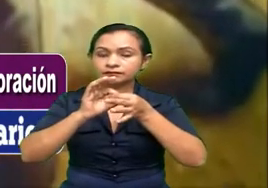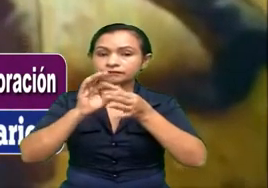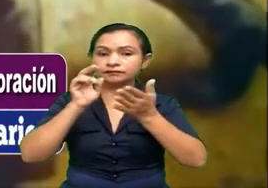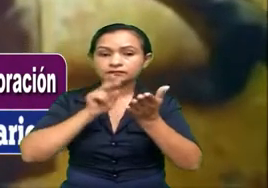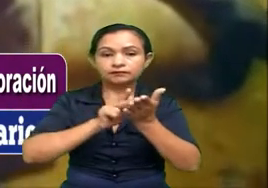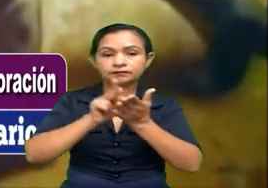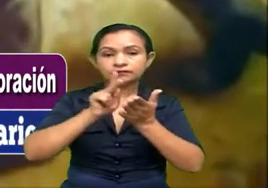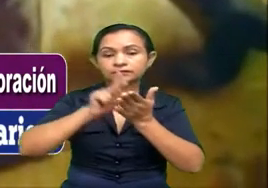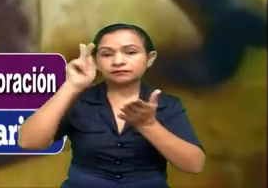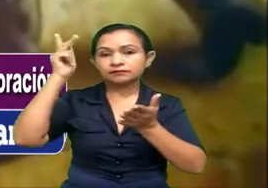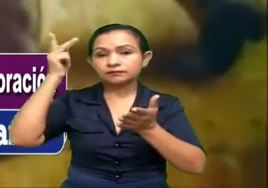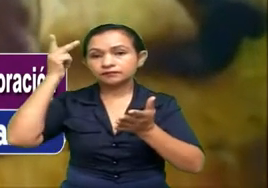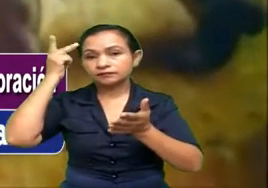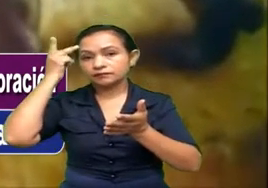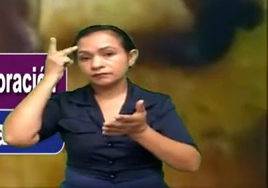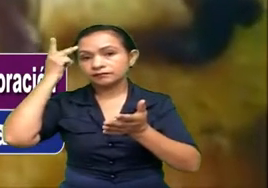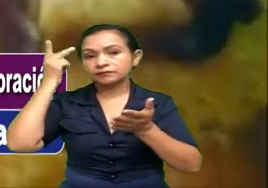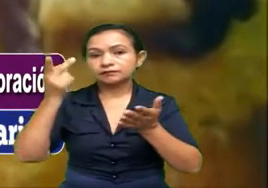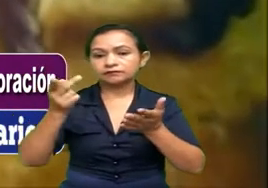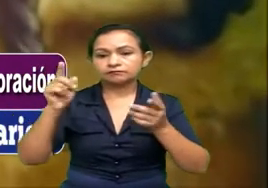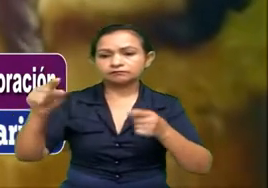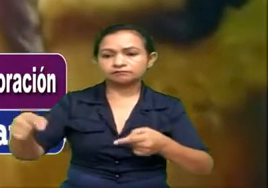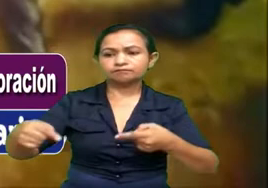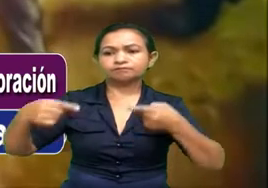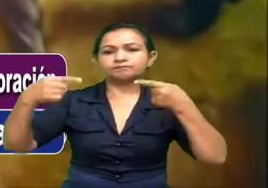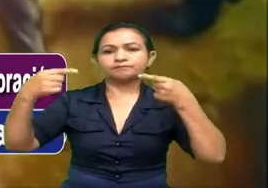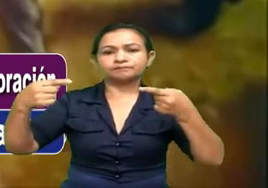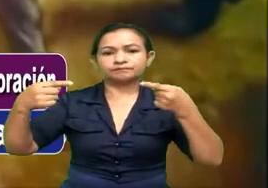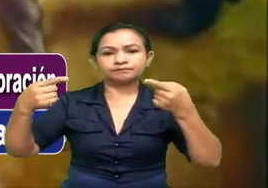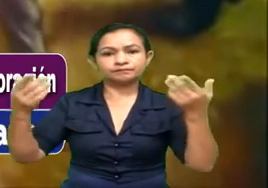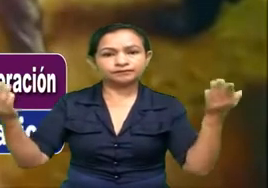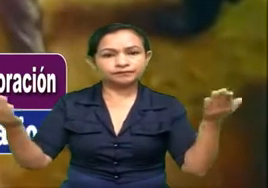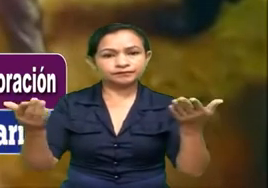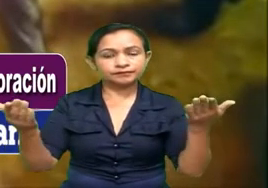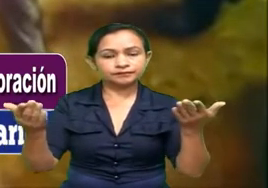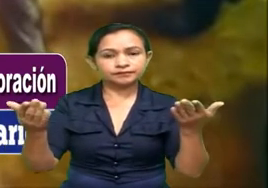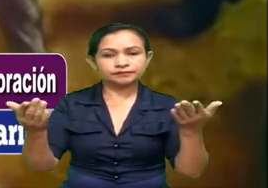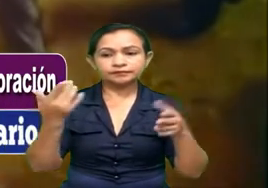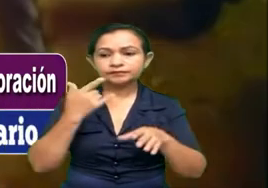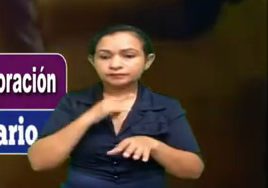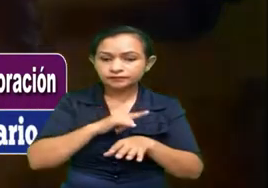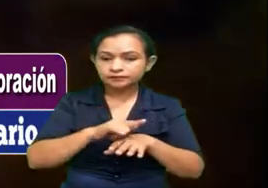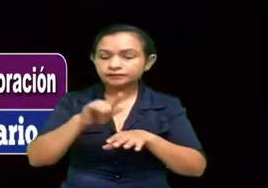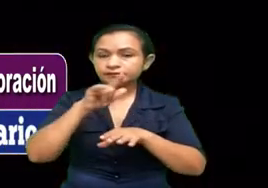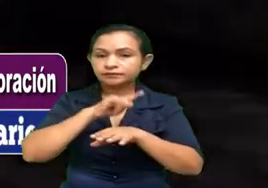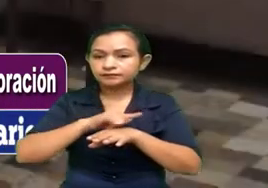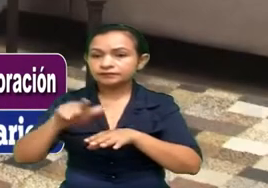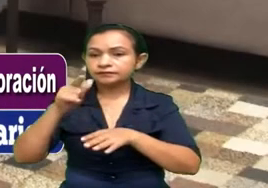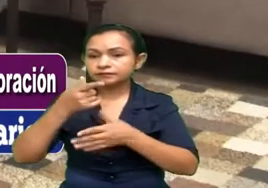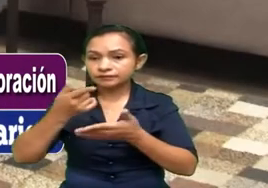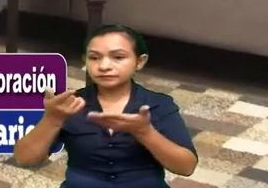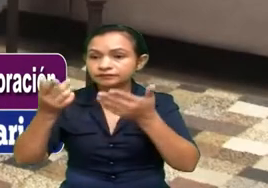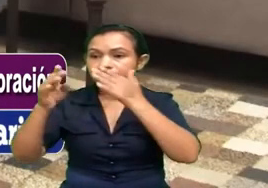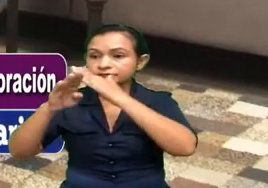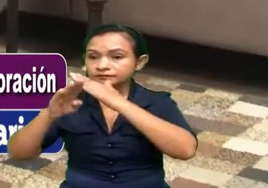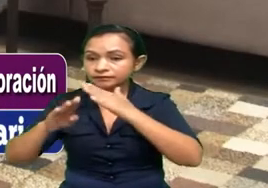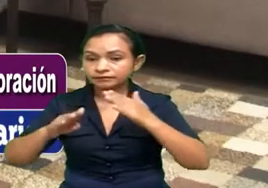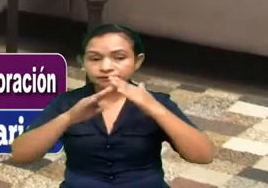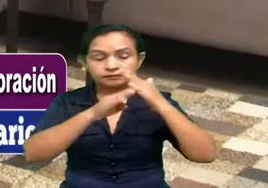partidos políticos que estaban en pugna y se buscara como firmar un tratado de paz. Esto fue